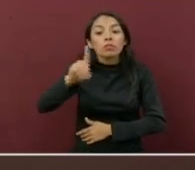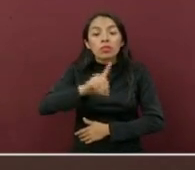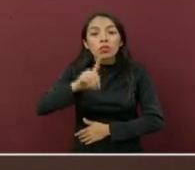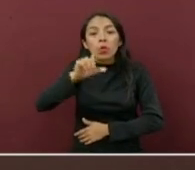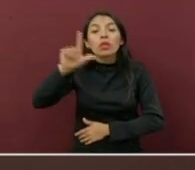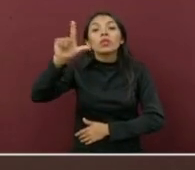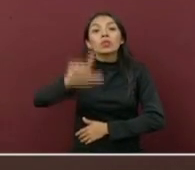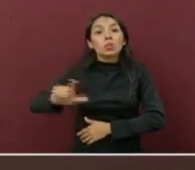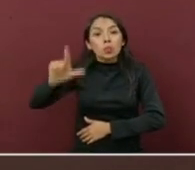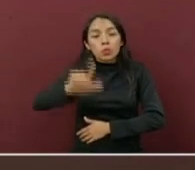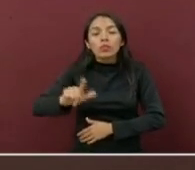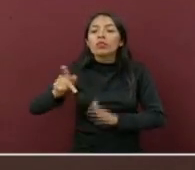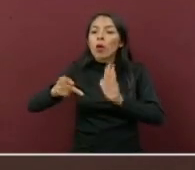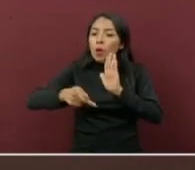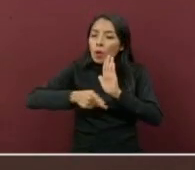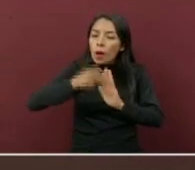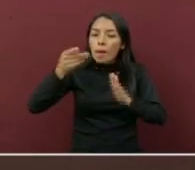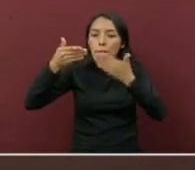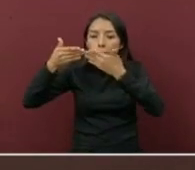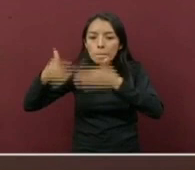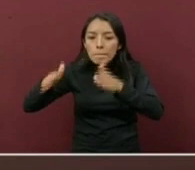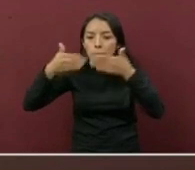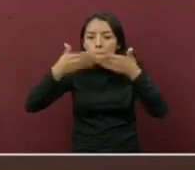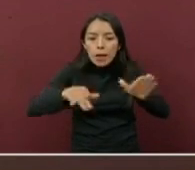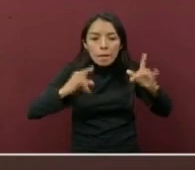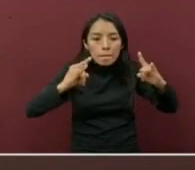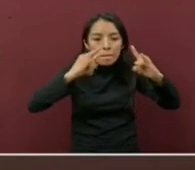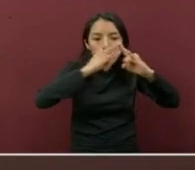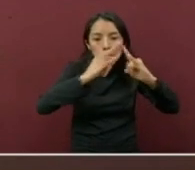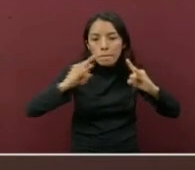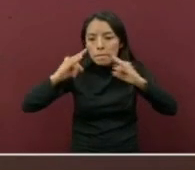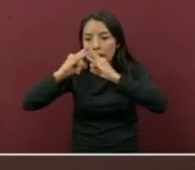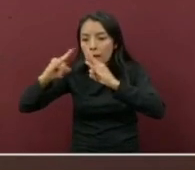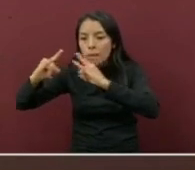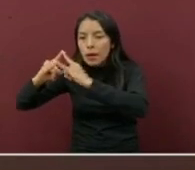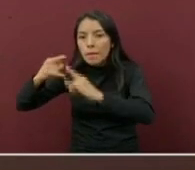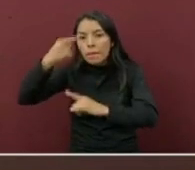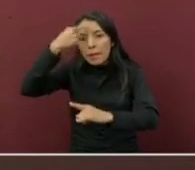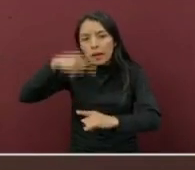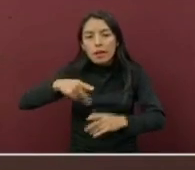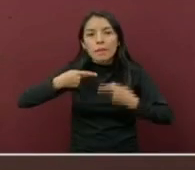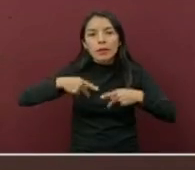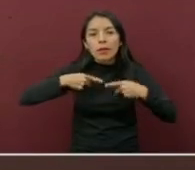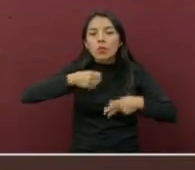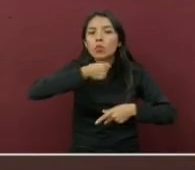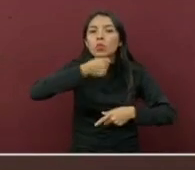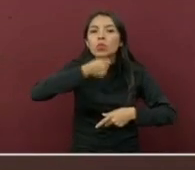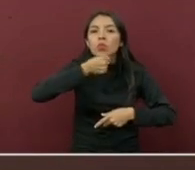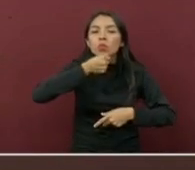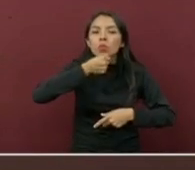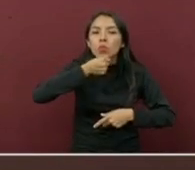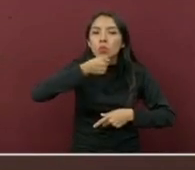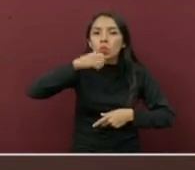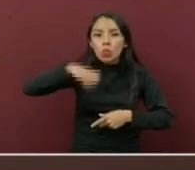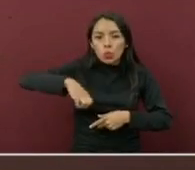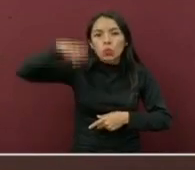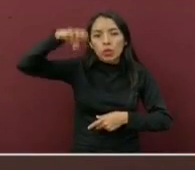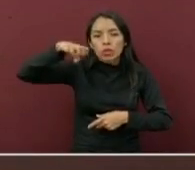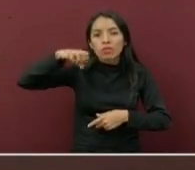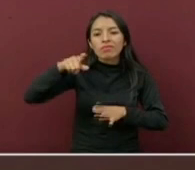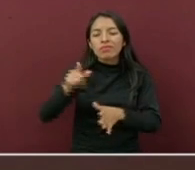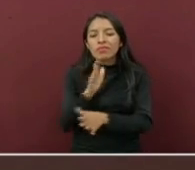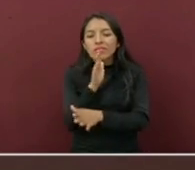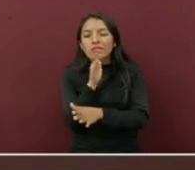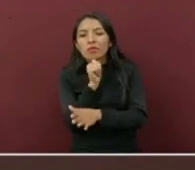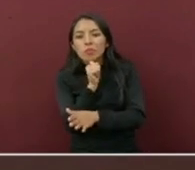se vuelven a abrir los puntos de vacunación para las personas adultas mayores que no pudieron llegar